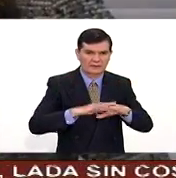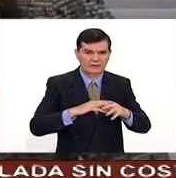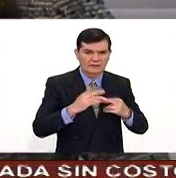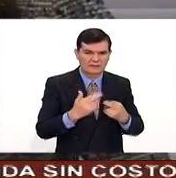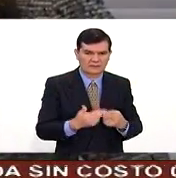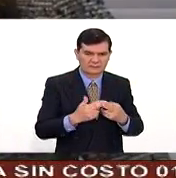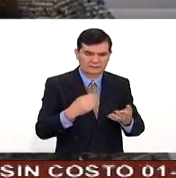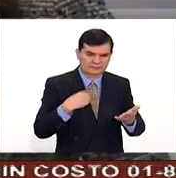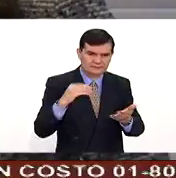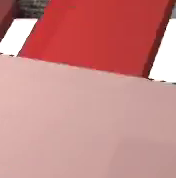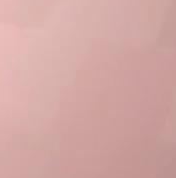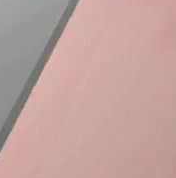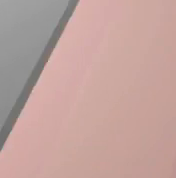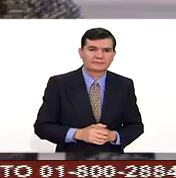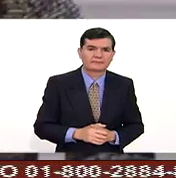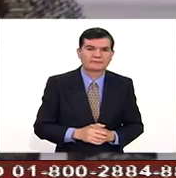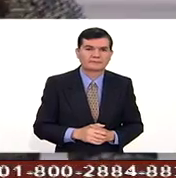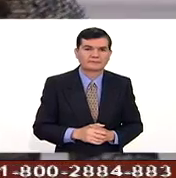rendición de cuentas.